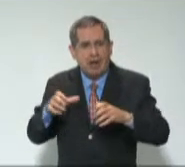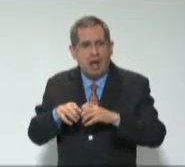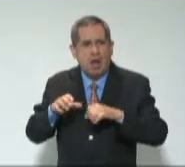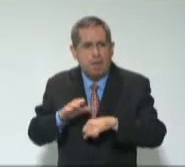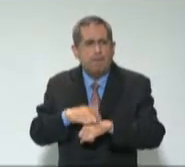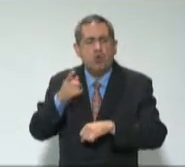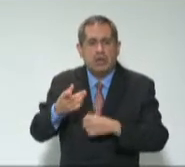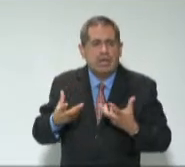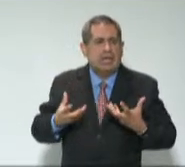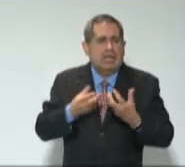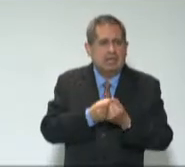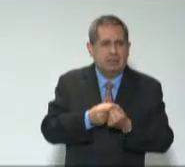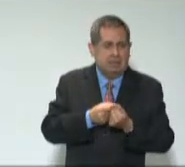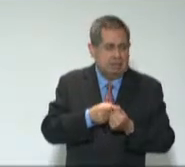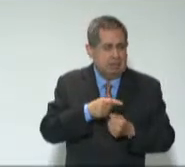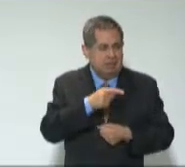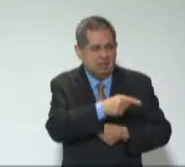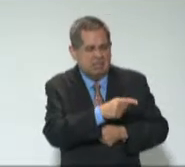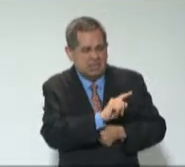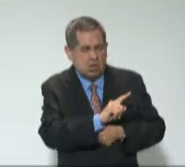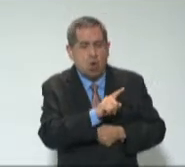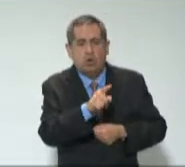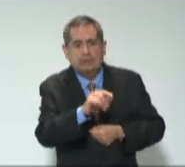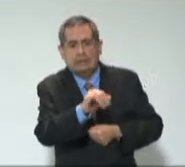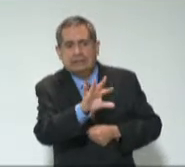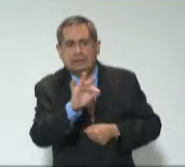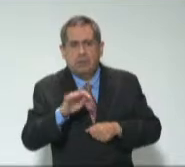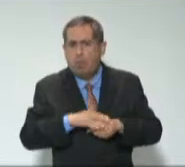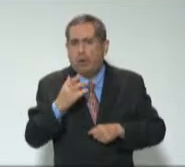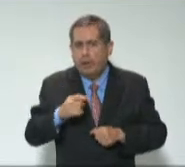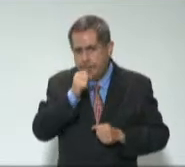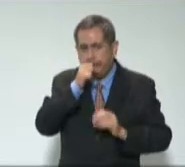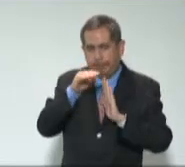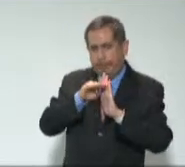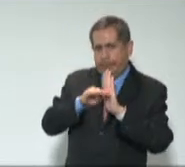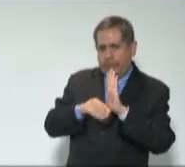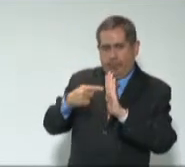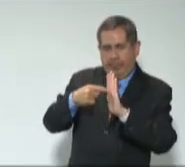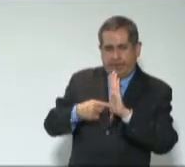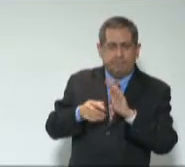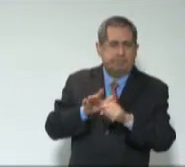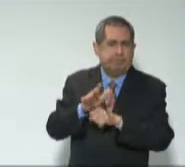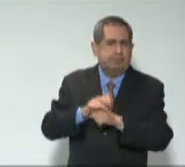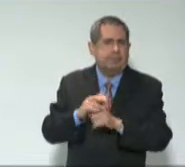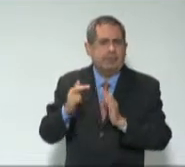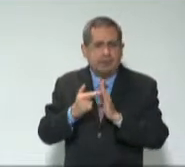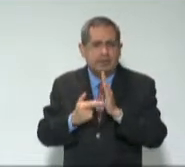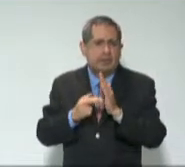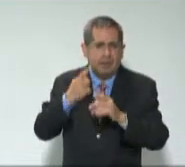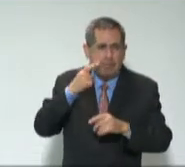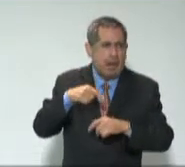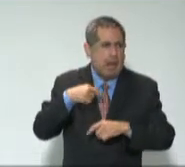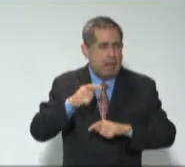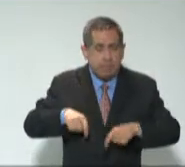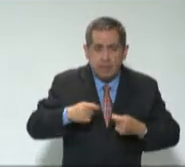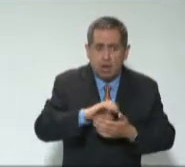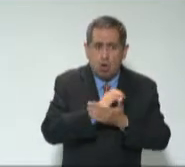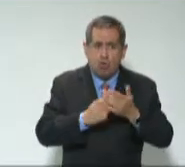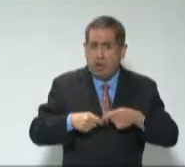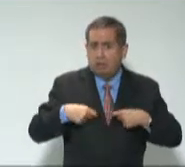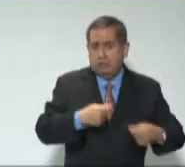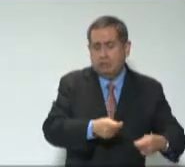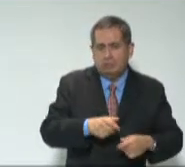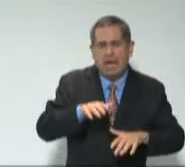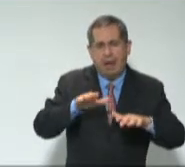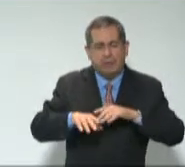qué elegir a un proveedor o al otro y la información de de los requisitos para el cumplimiento del contrato porque muchas